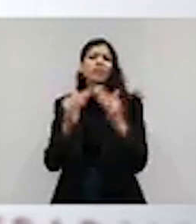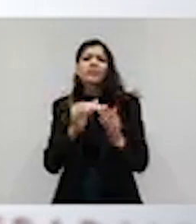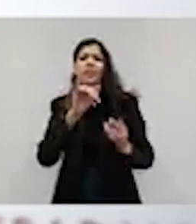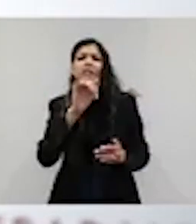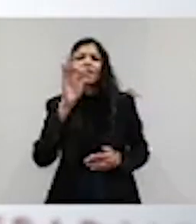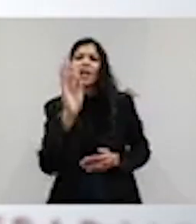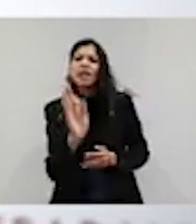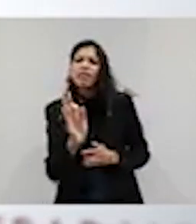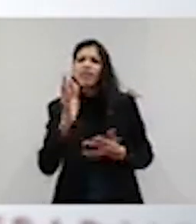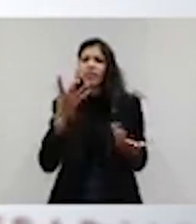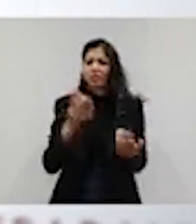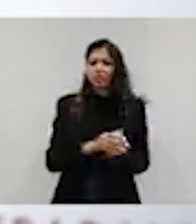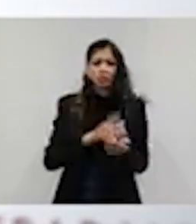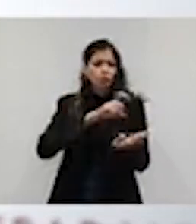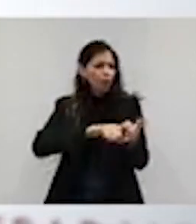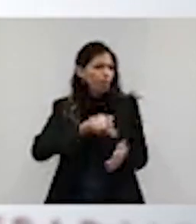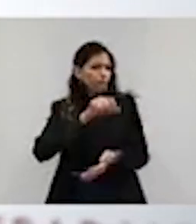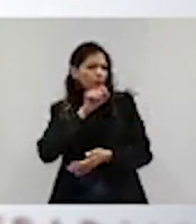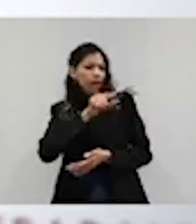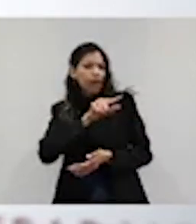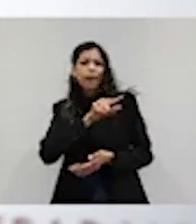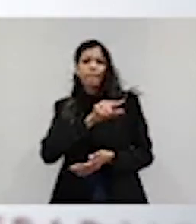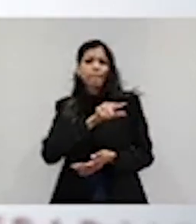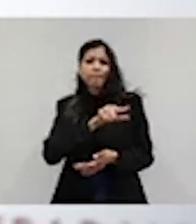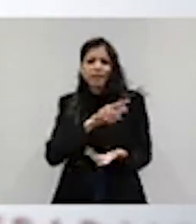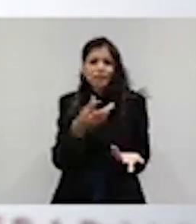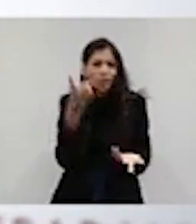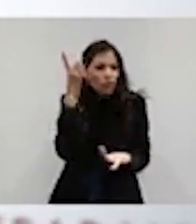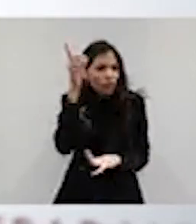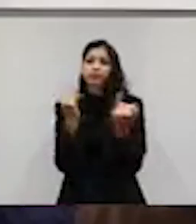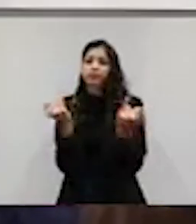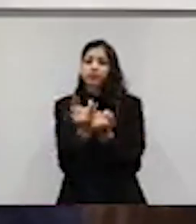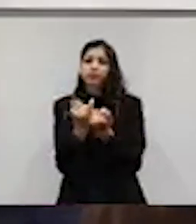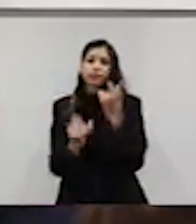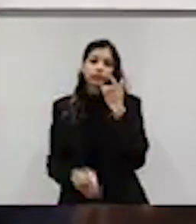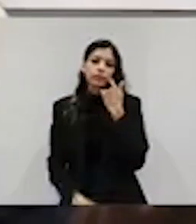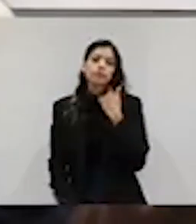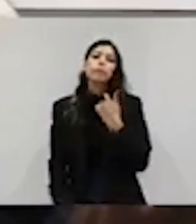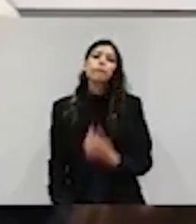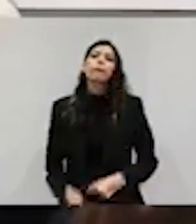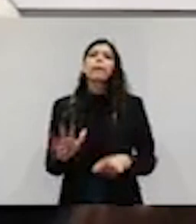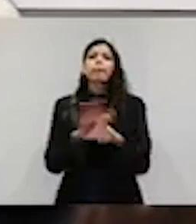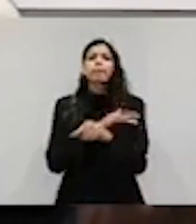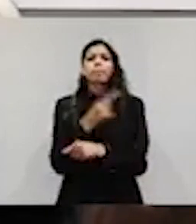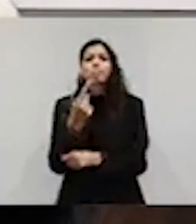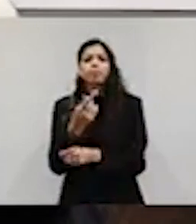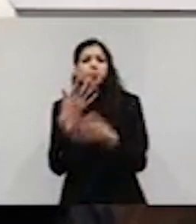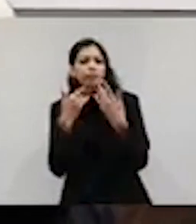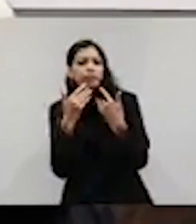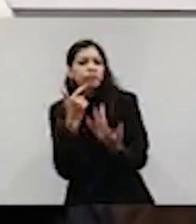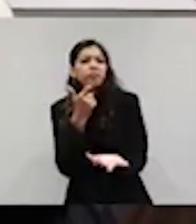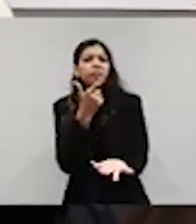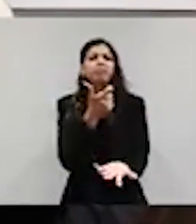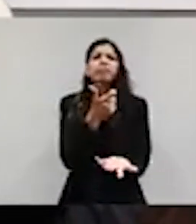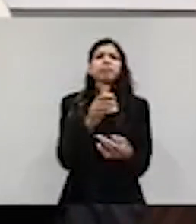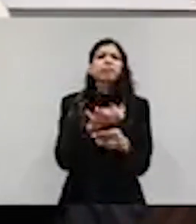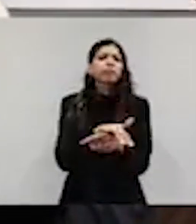Compra su propio terreno el gobierno del estado. ¿Por qué no había recursos?